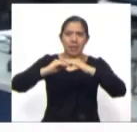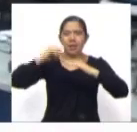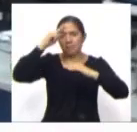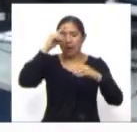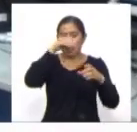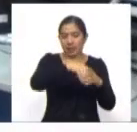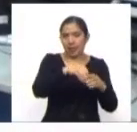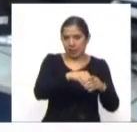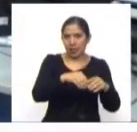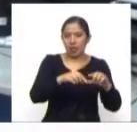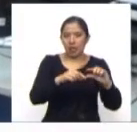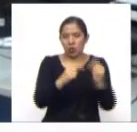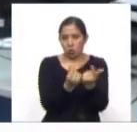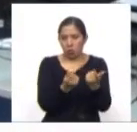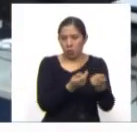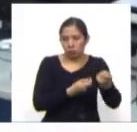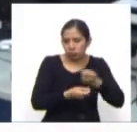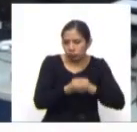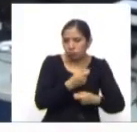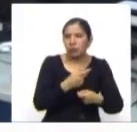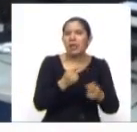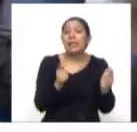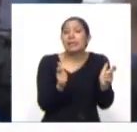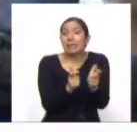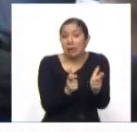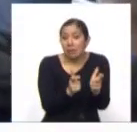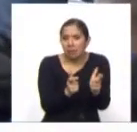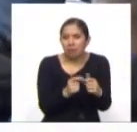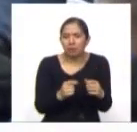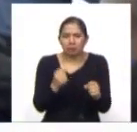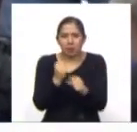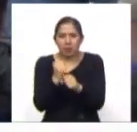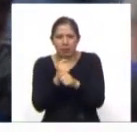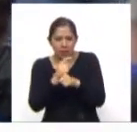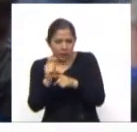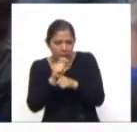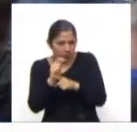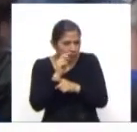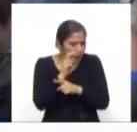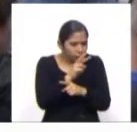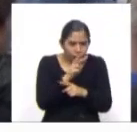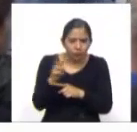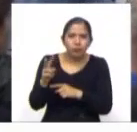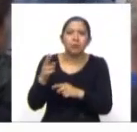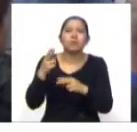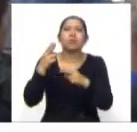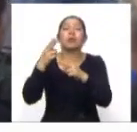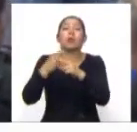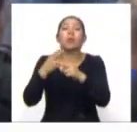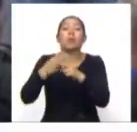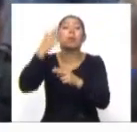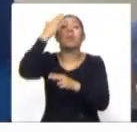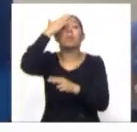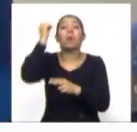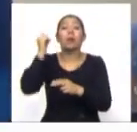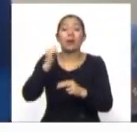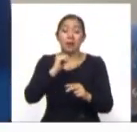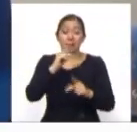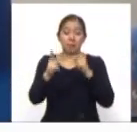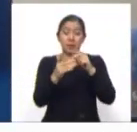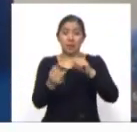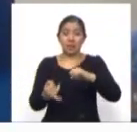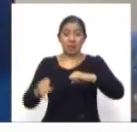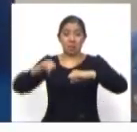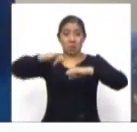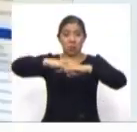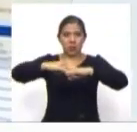pertenecer al citado régimen especial. El trabajo técnico in situ lleva ese denominativo porque el personal de impuestos